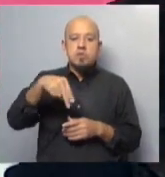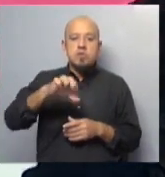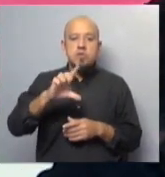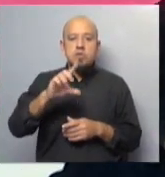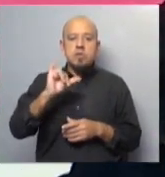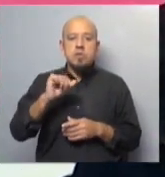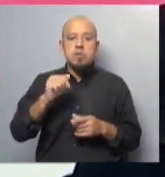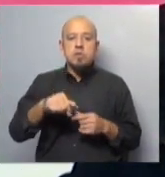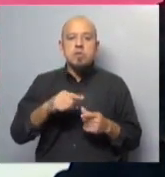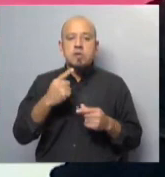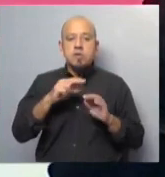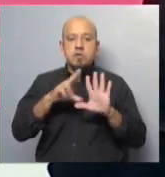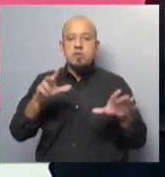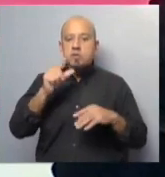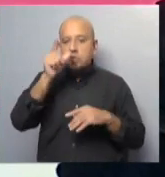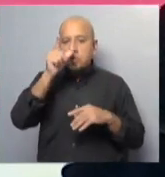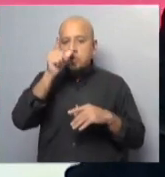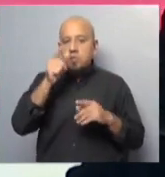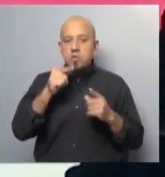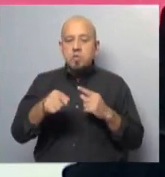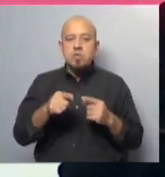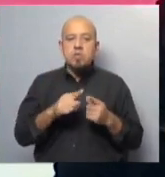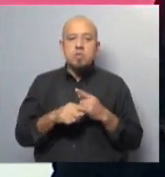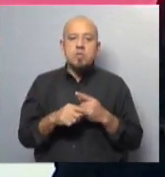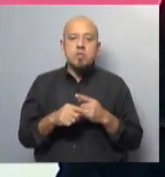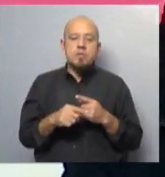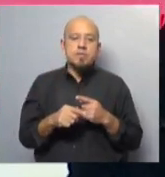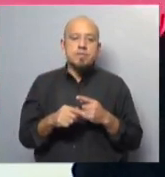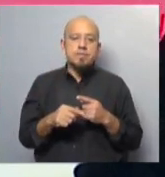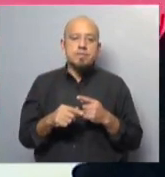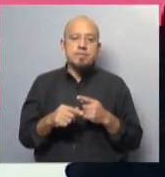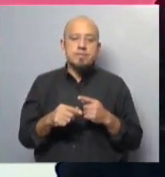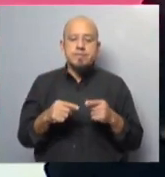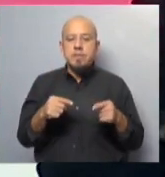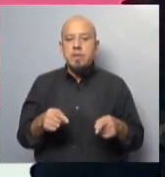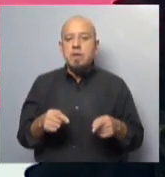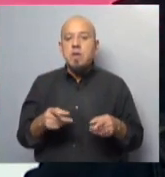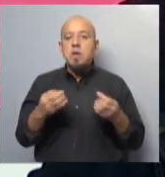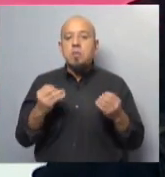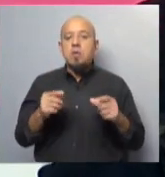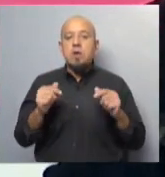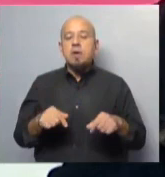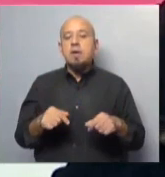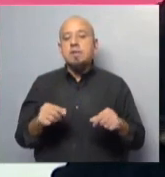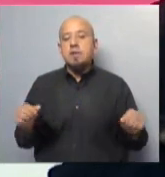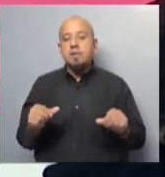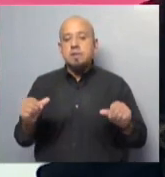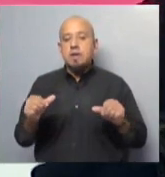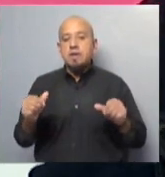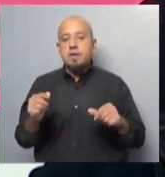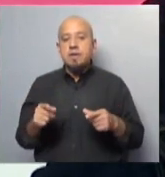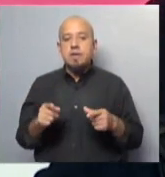realidad, aquí en 18 de julio, esquina de Río Branco, 18 de julio, 9:30, porque aquí se va a